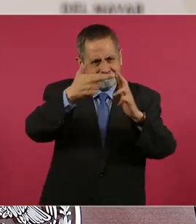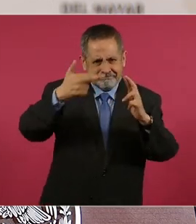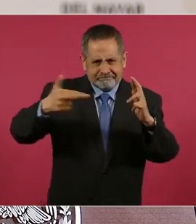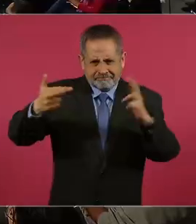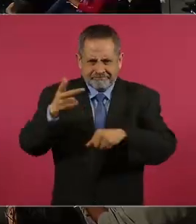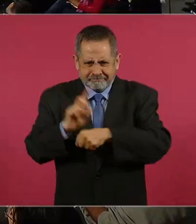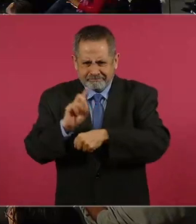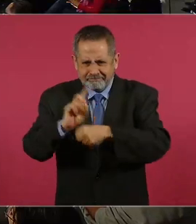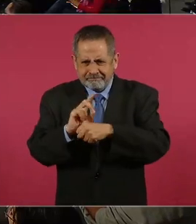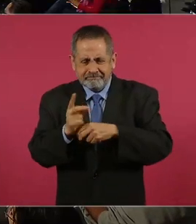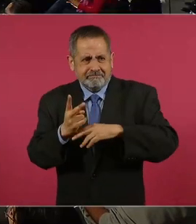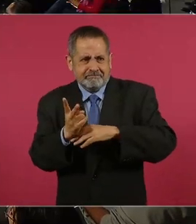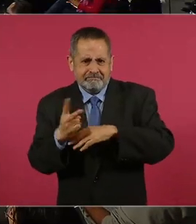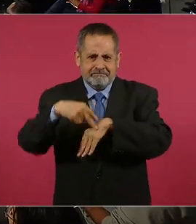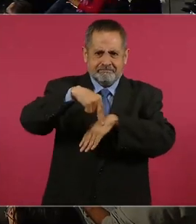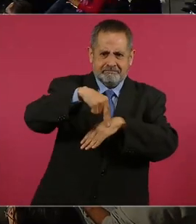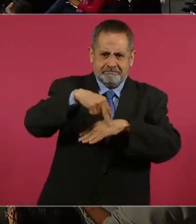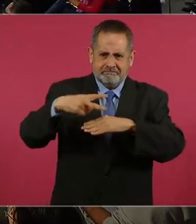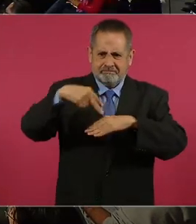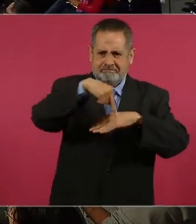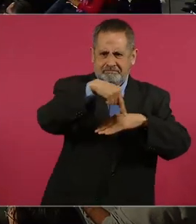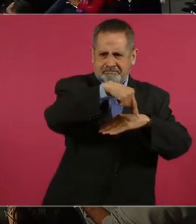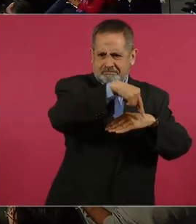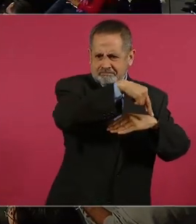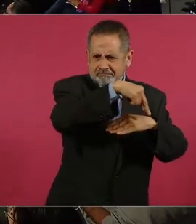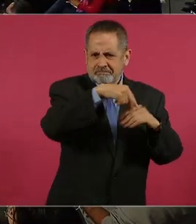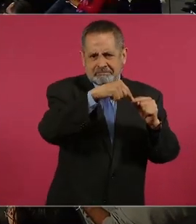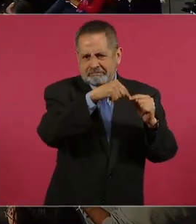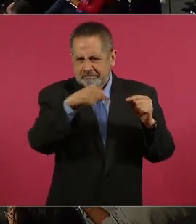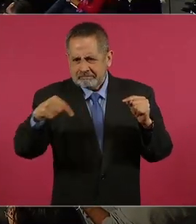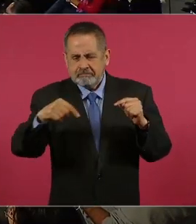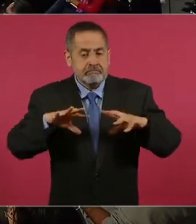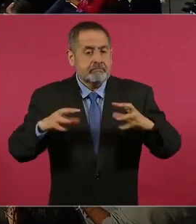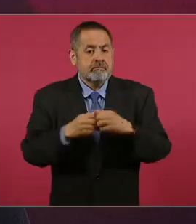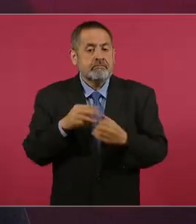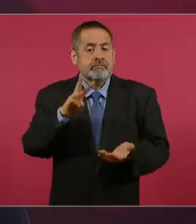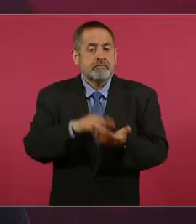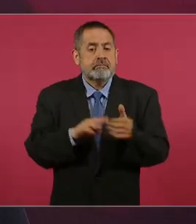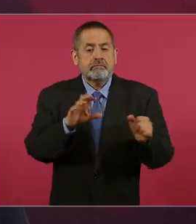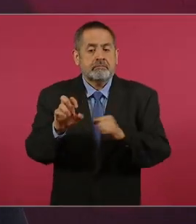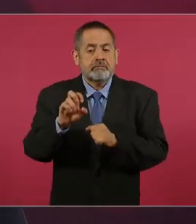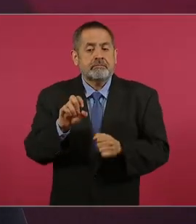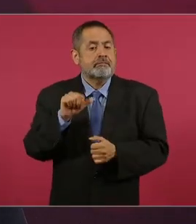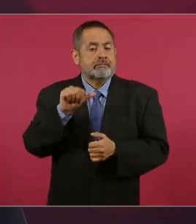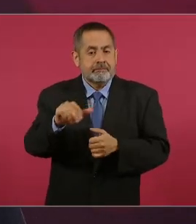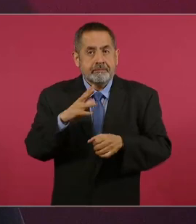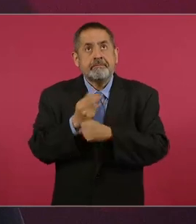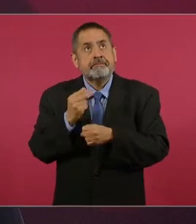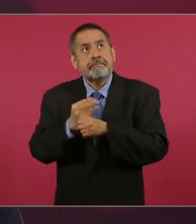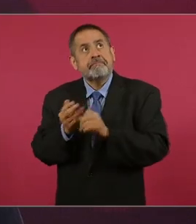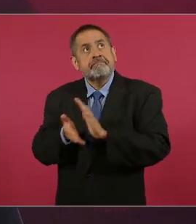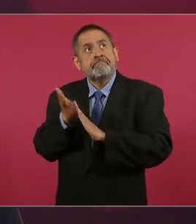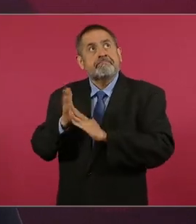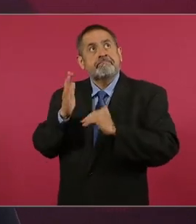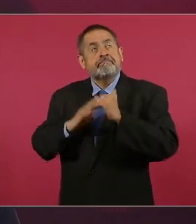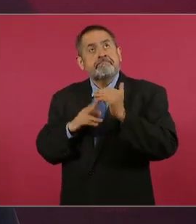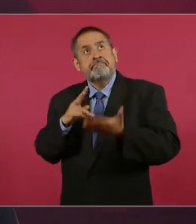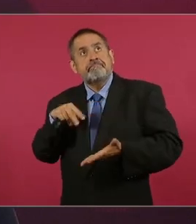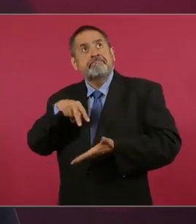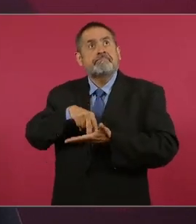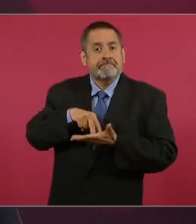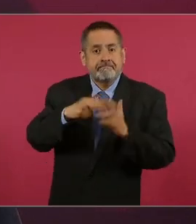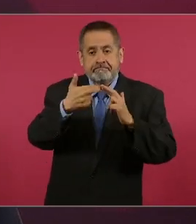en todo el país. Y ahora llevamos 3.616 torres construidas y estamos por